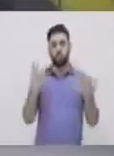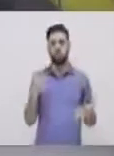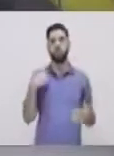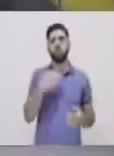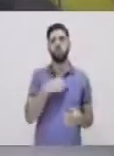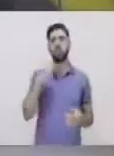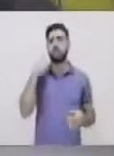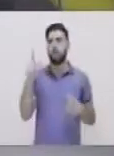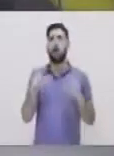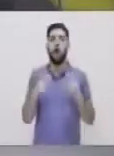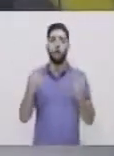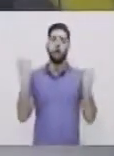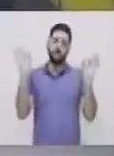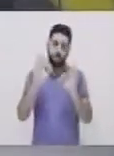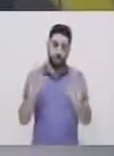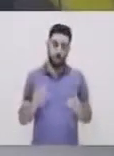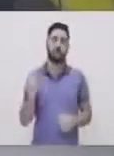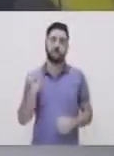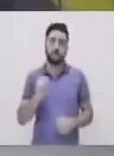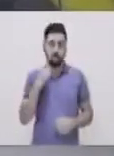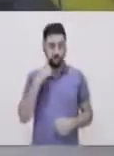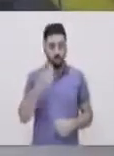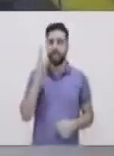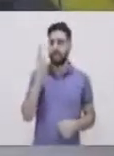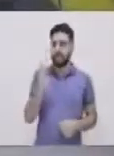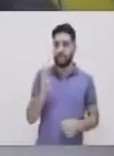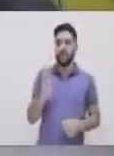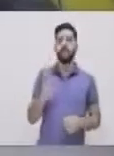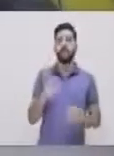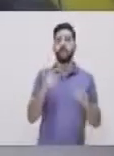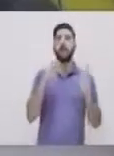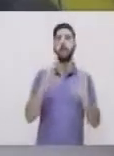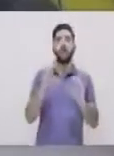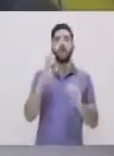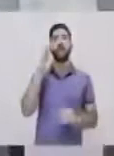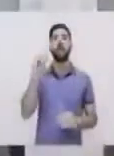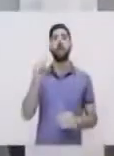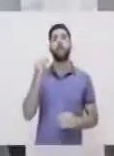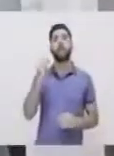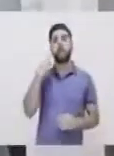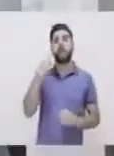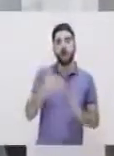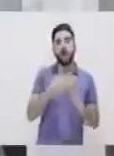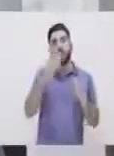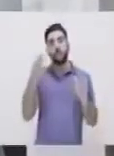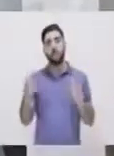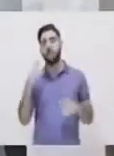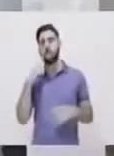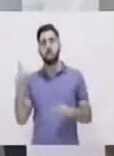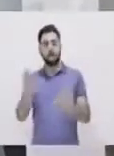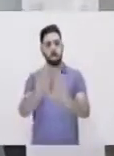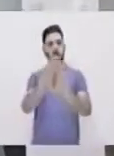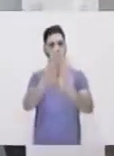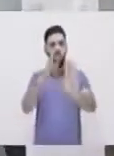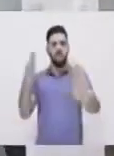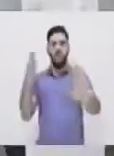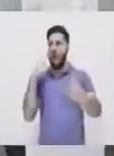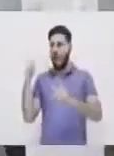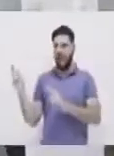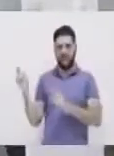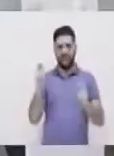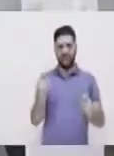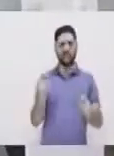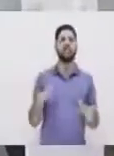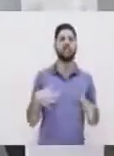ir liberando todas nuestras emociones también. Sí, siempre con el debido cuidado, porque el próximo es yo puse la puerta. ¿Y por qué puse la